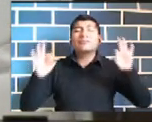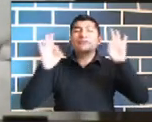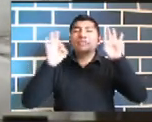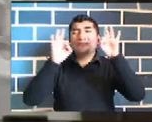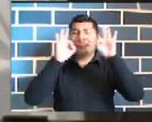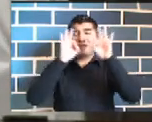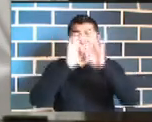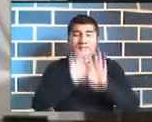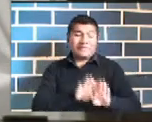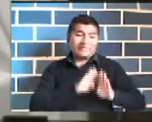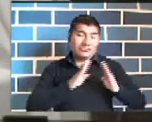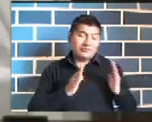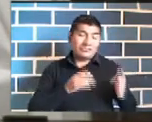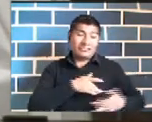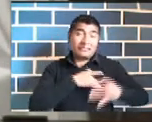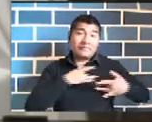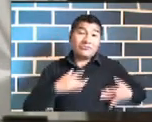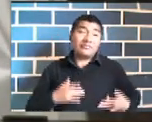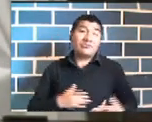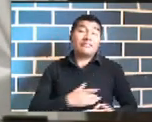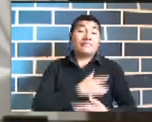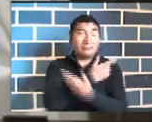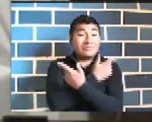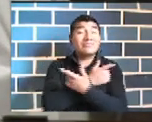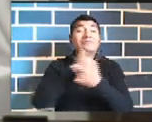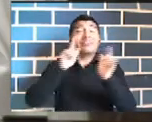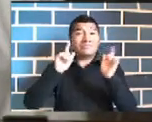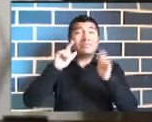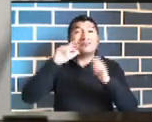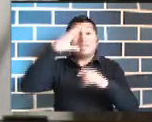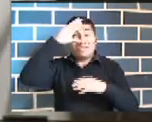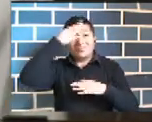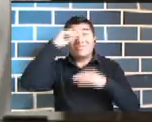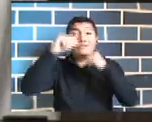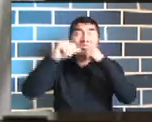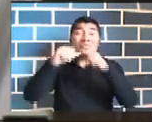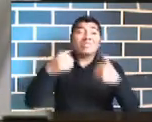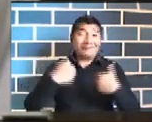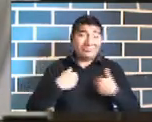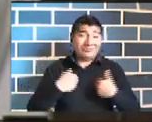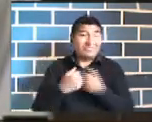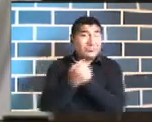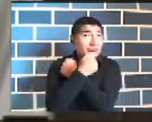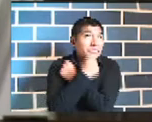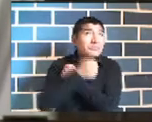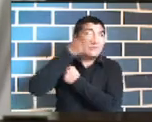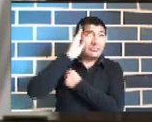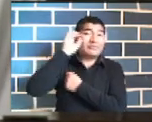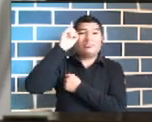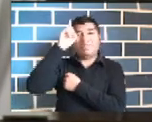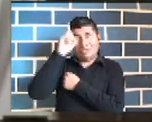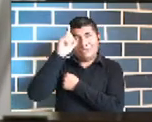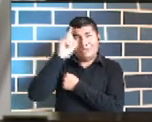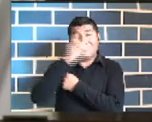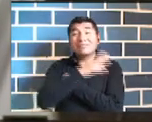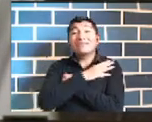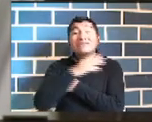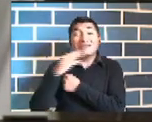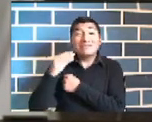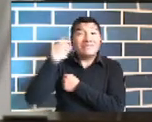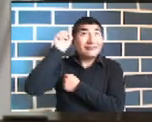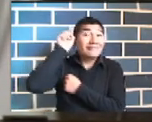de abrir nuestro corazón en la libertad que los hombres tenemos para amarlo al Señor. Y